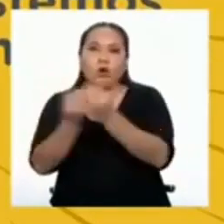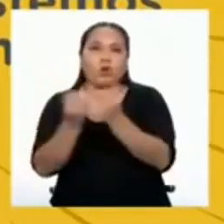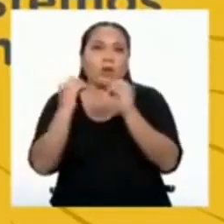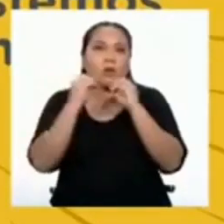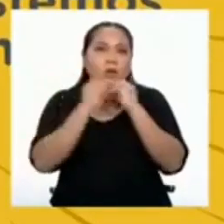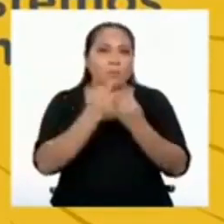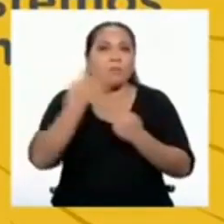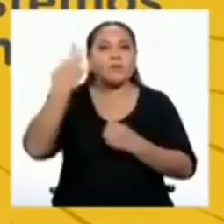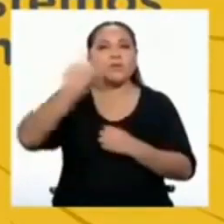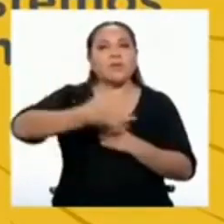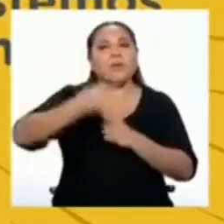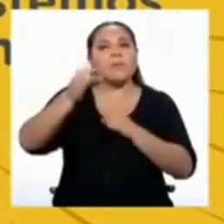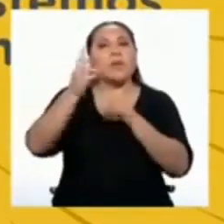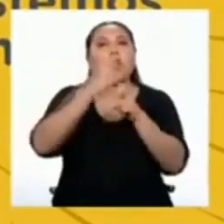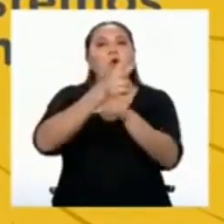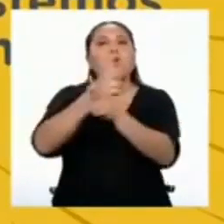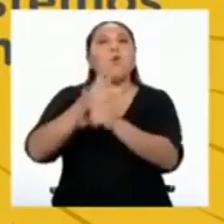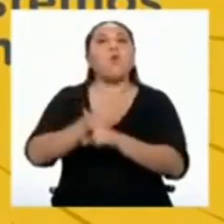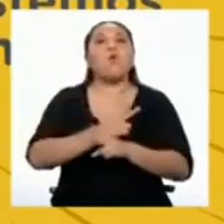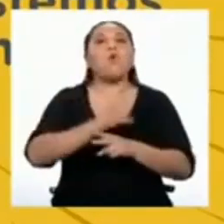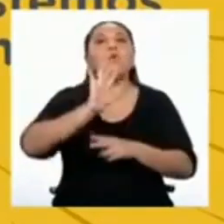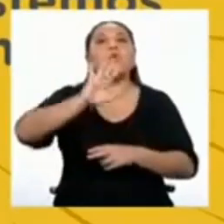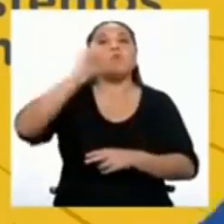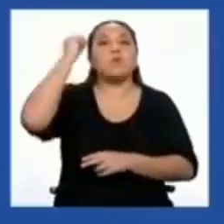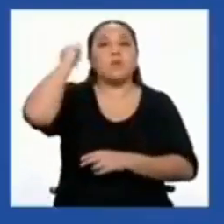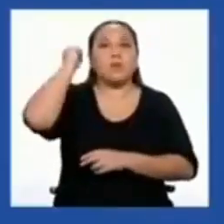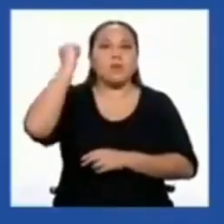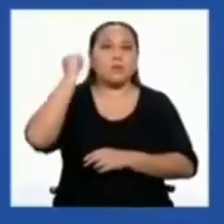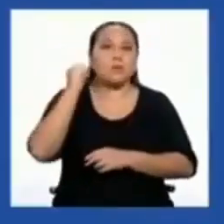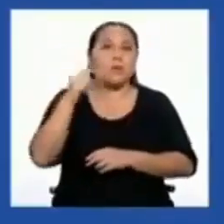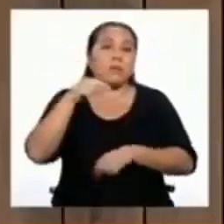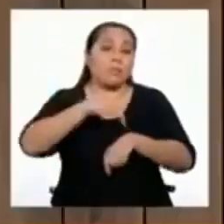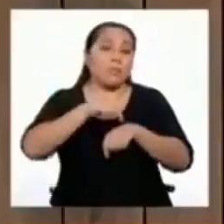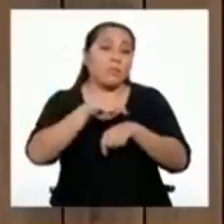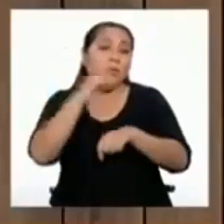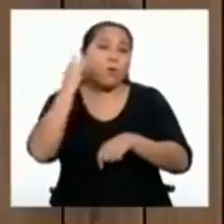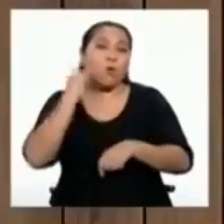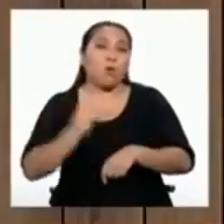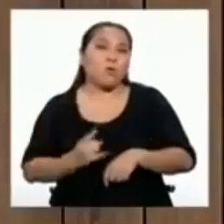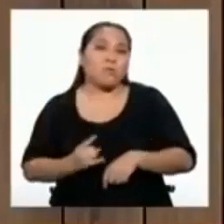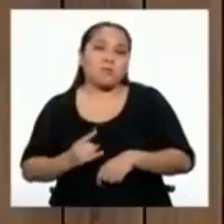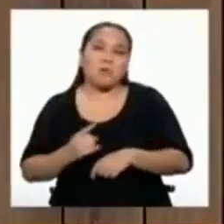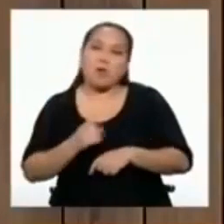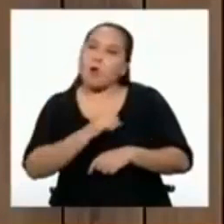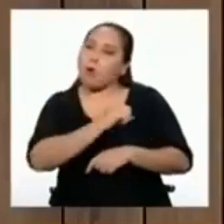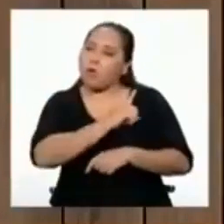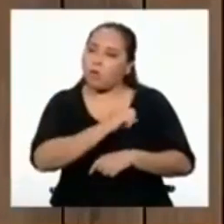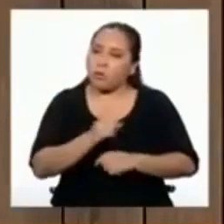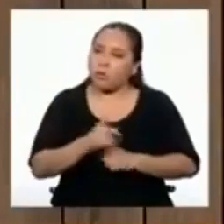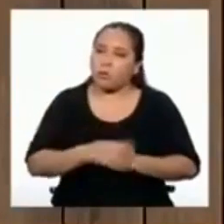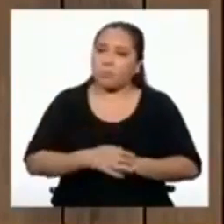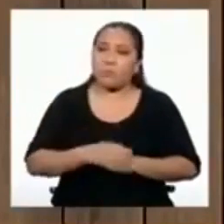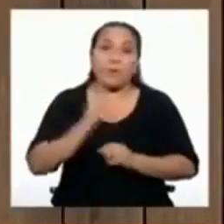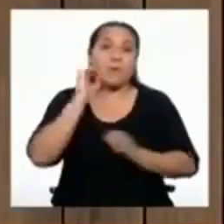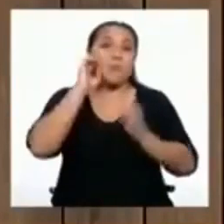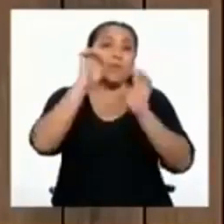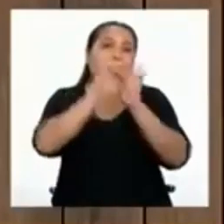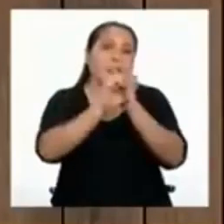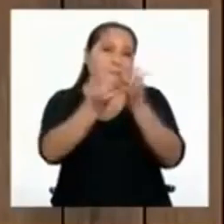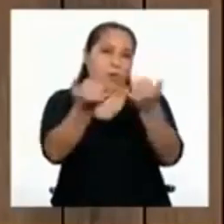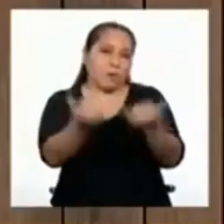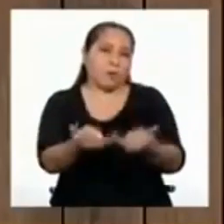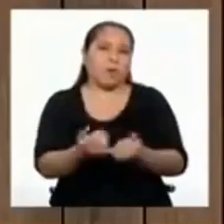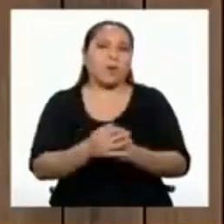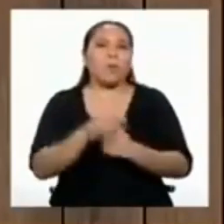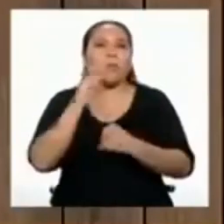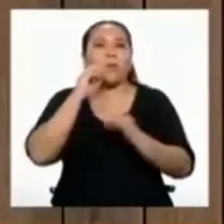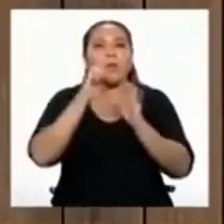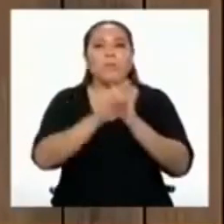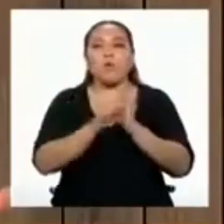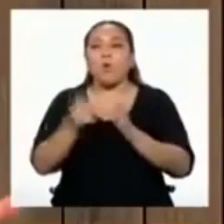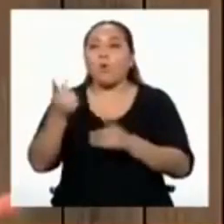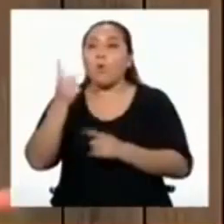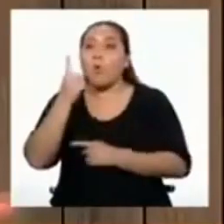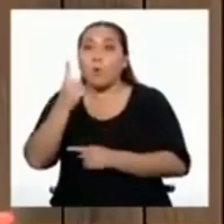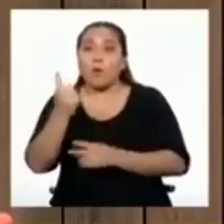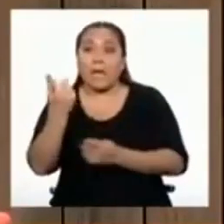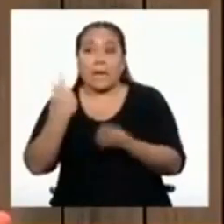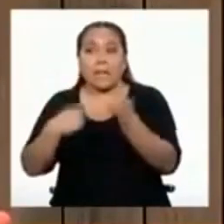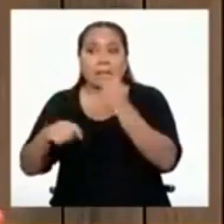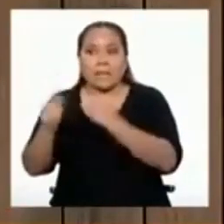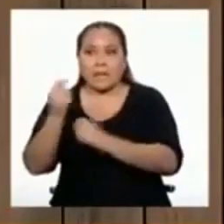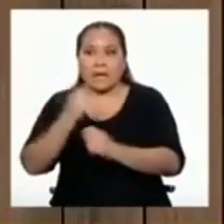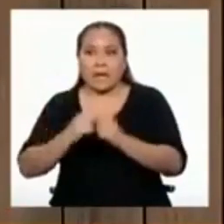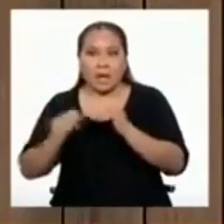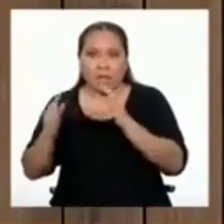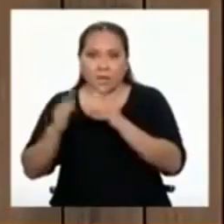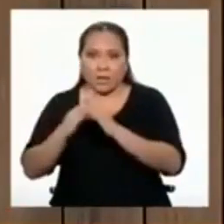siempre, estemos o no en estado de emergencia. Pero te pongo un ejemplo actual. Si existe un negocio que no tiene autorización